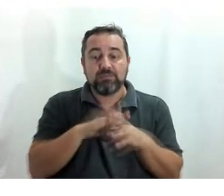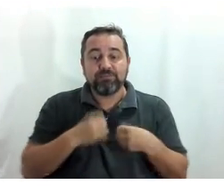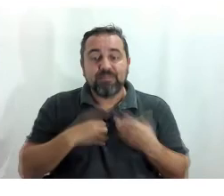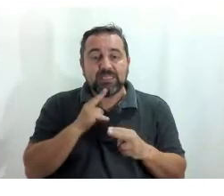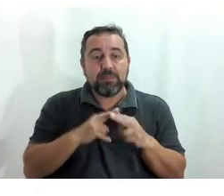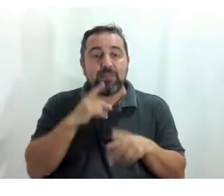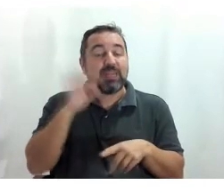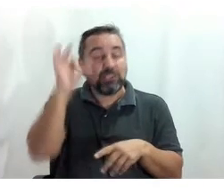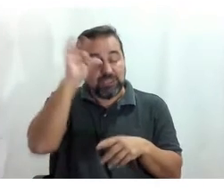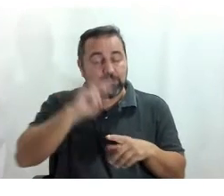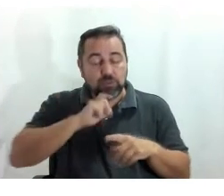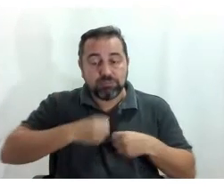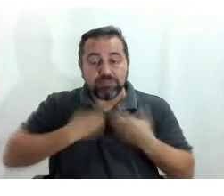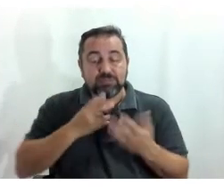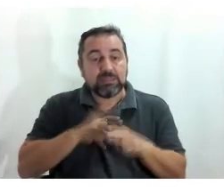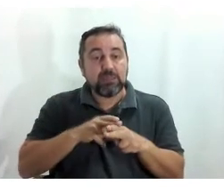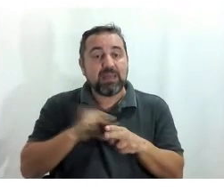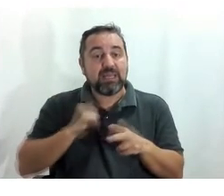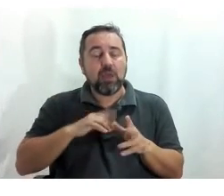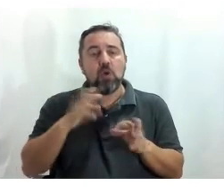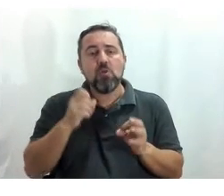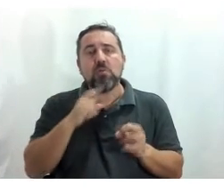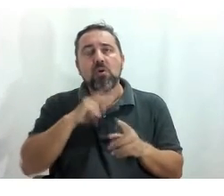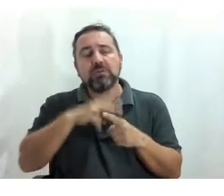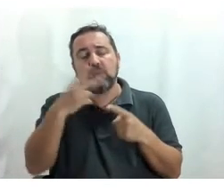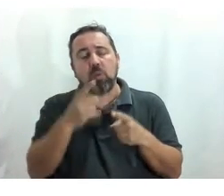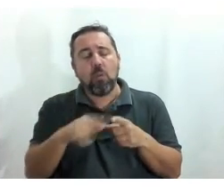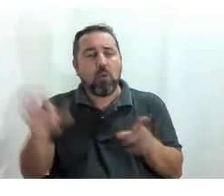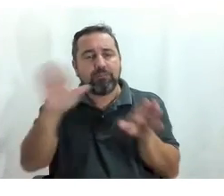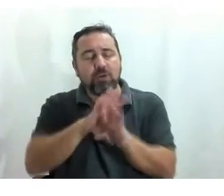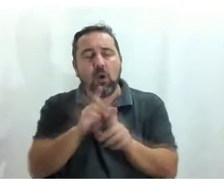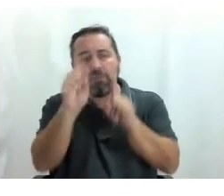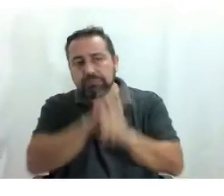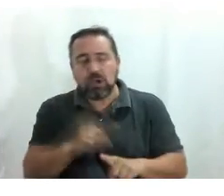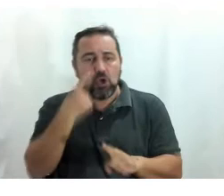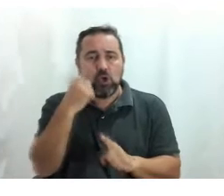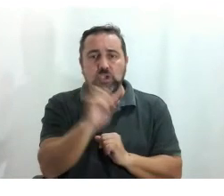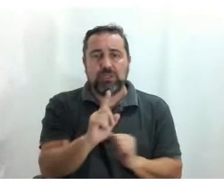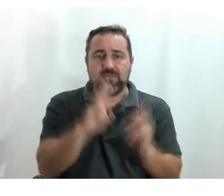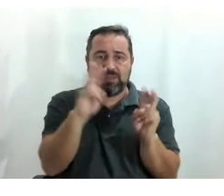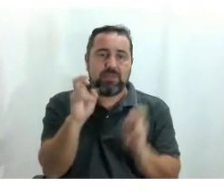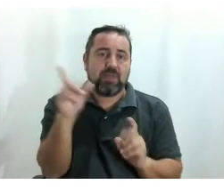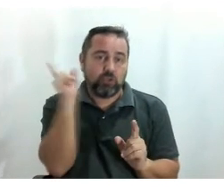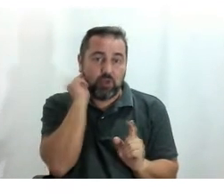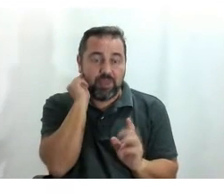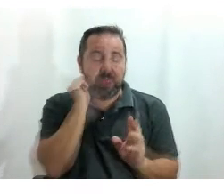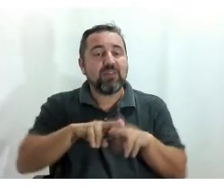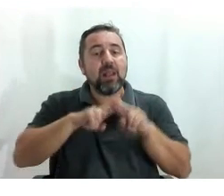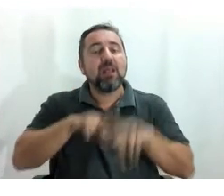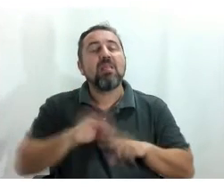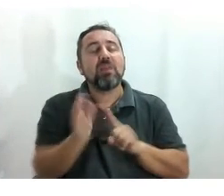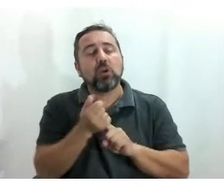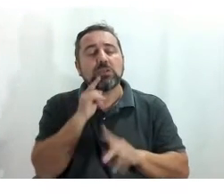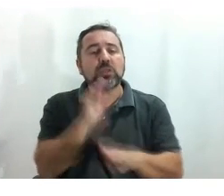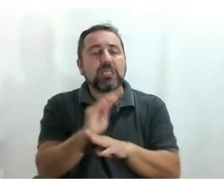de estos síndromes deja encubierta o deja en un segundo plano la sordera, retrasándose el diagnóstico y el